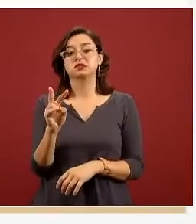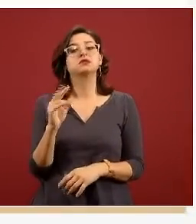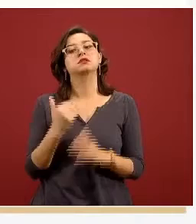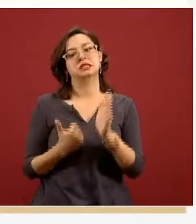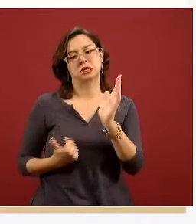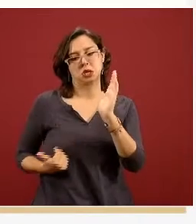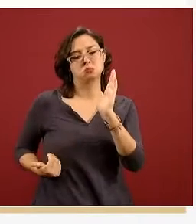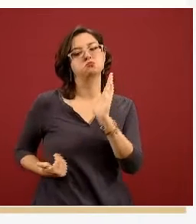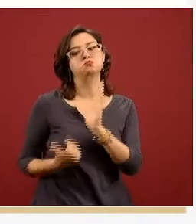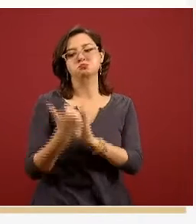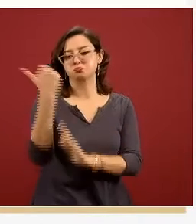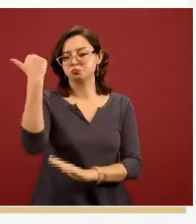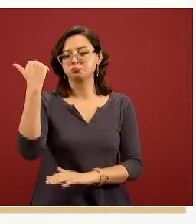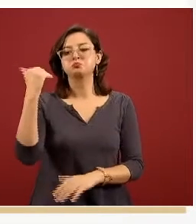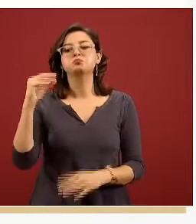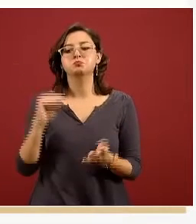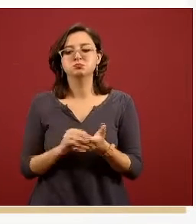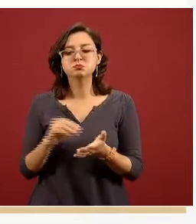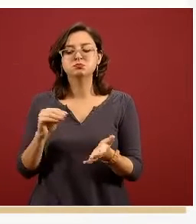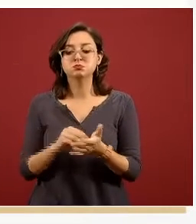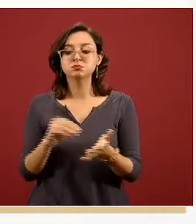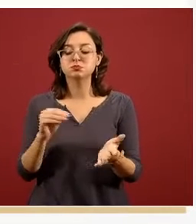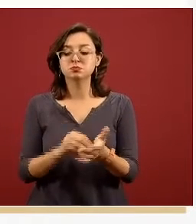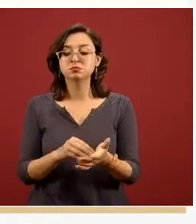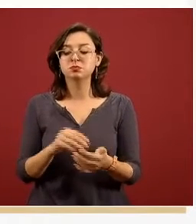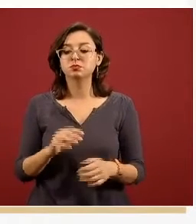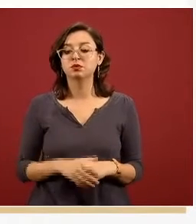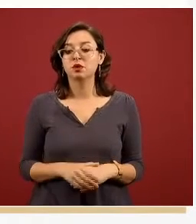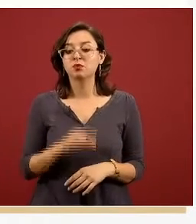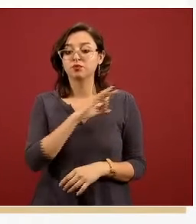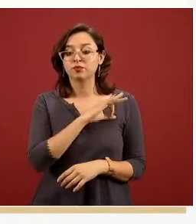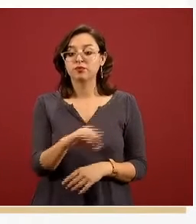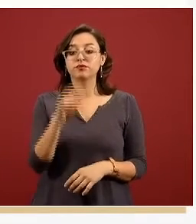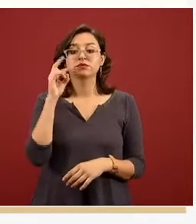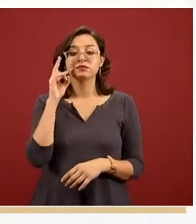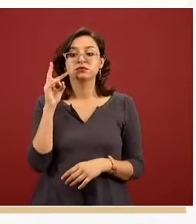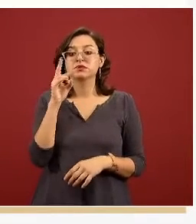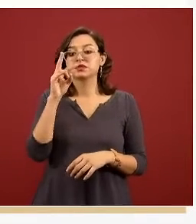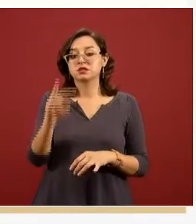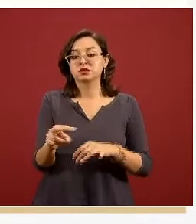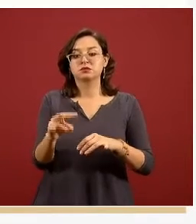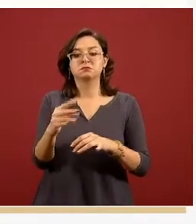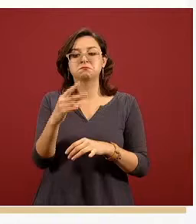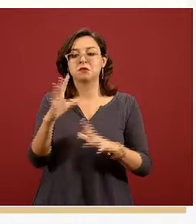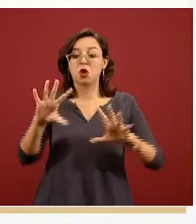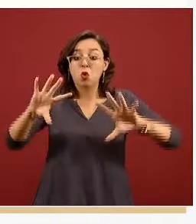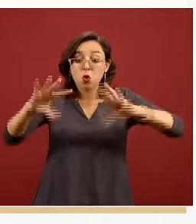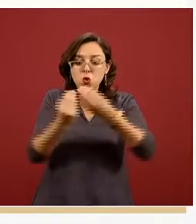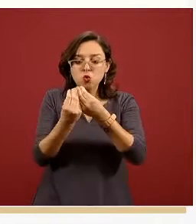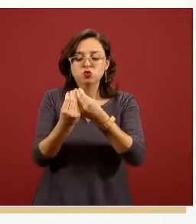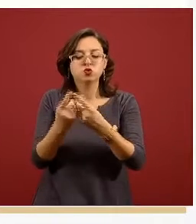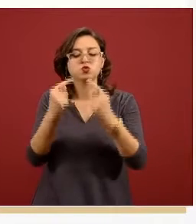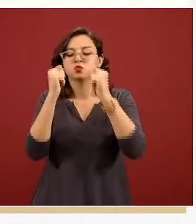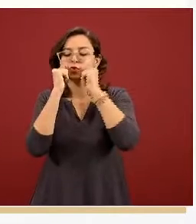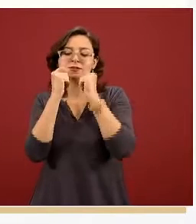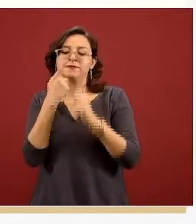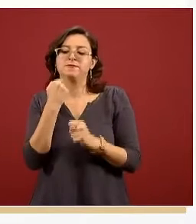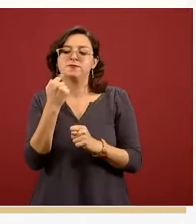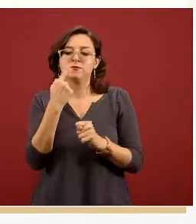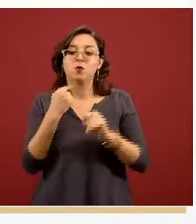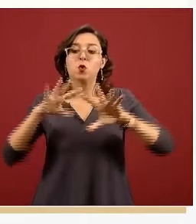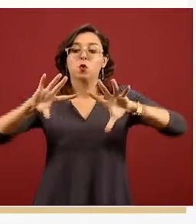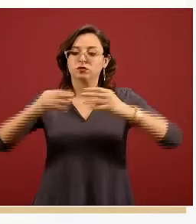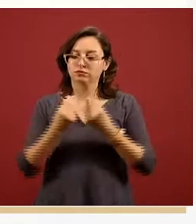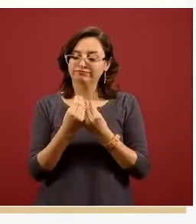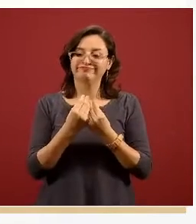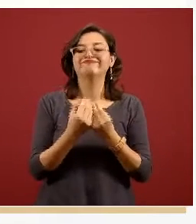en la presentación de los casos. Si nos concentramos y vemos las barras completas, independientemente del color, vemos la barra completa, vemos cómo esa tendencia